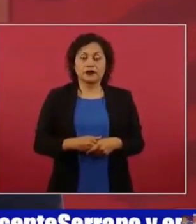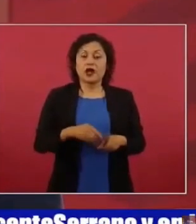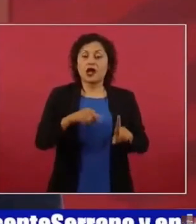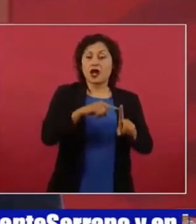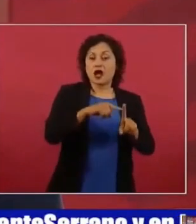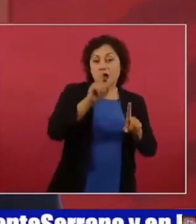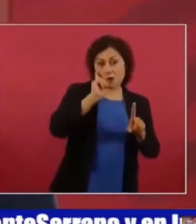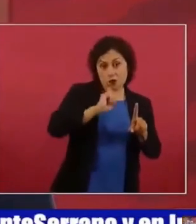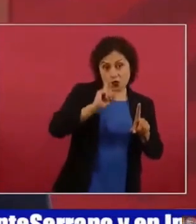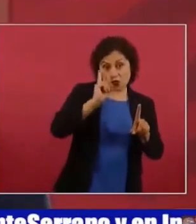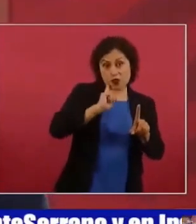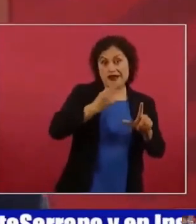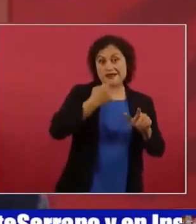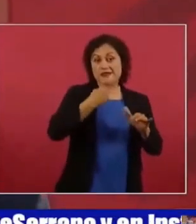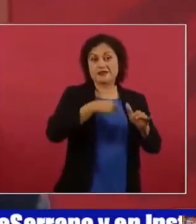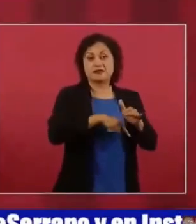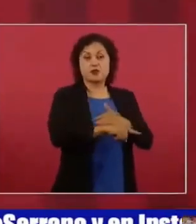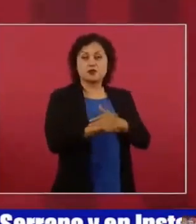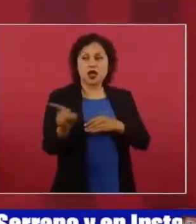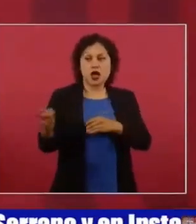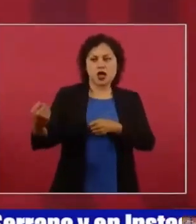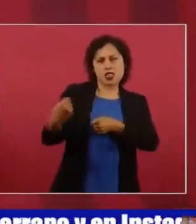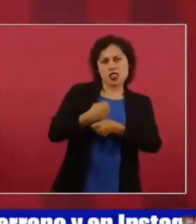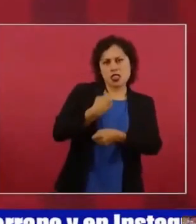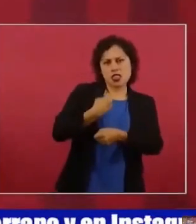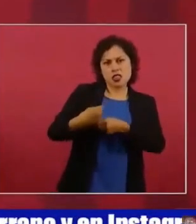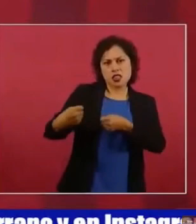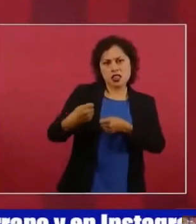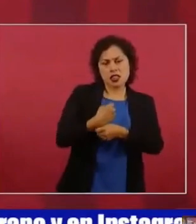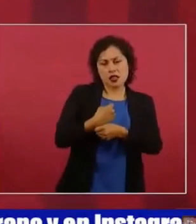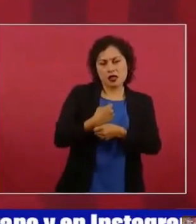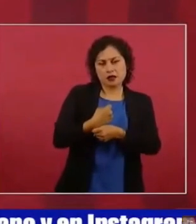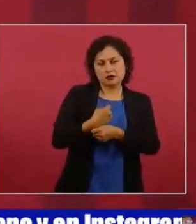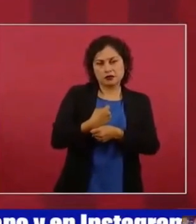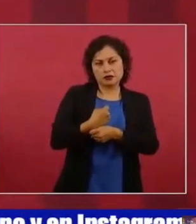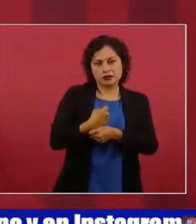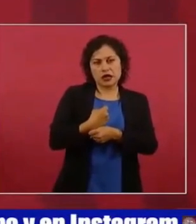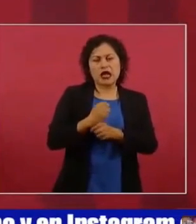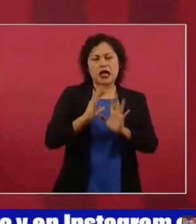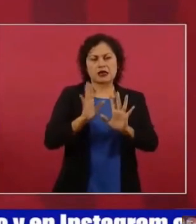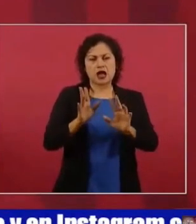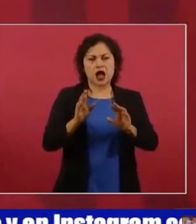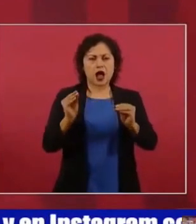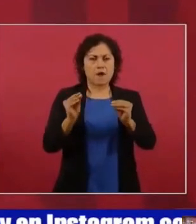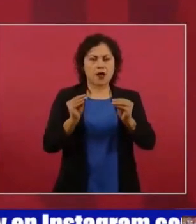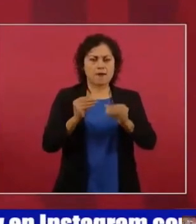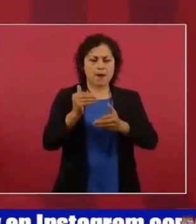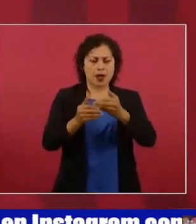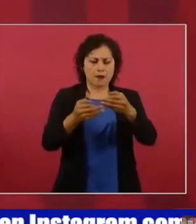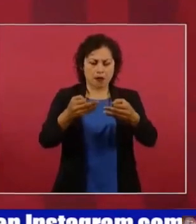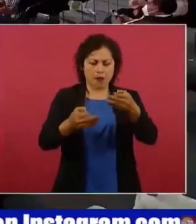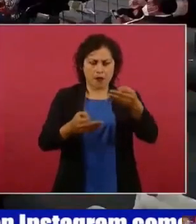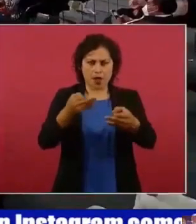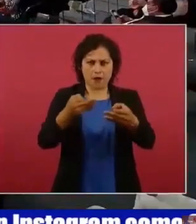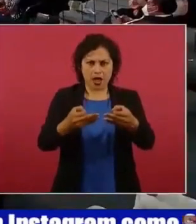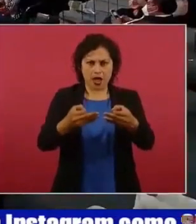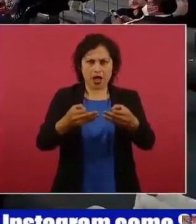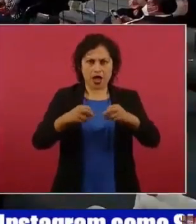la señora acusaba de maltrato y bueno, ya resolvieron los jueces, pero todo el